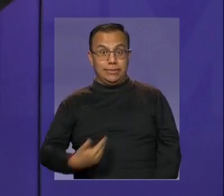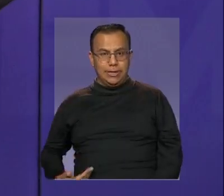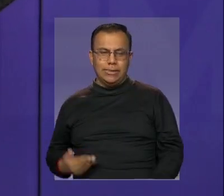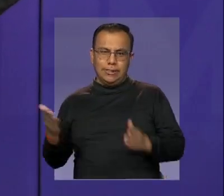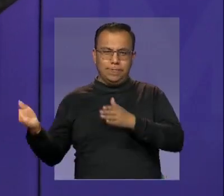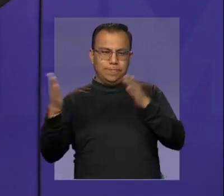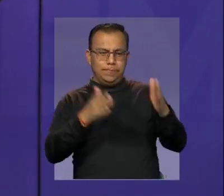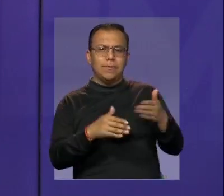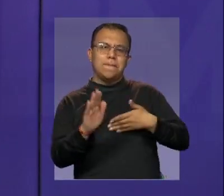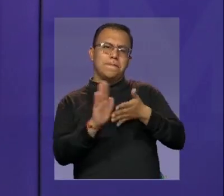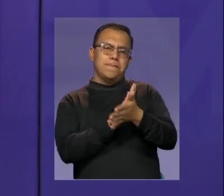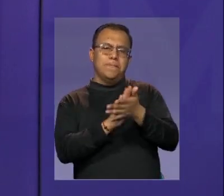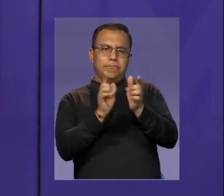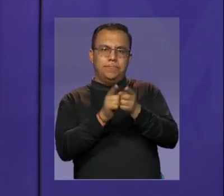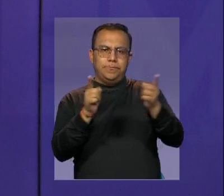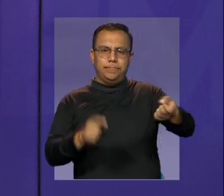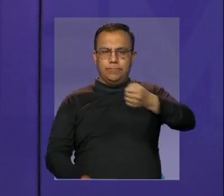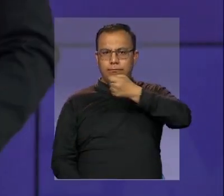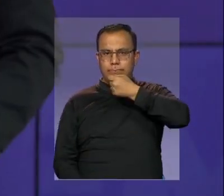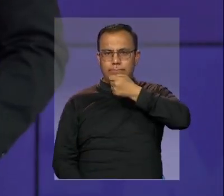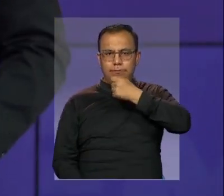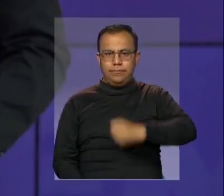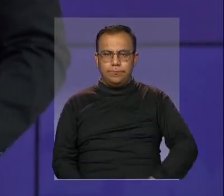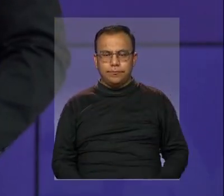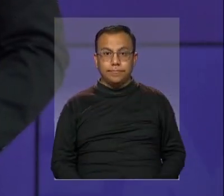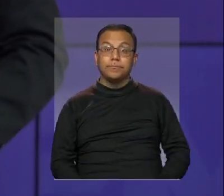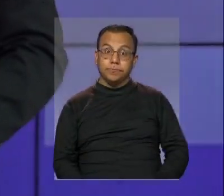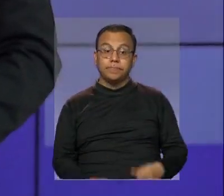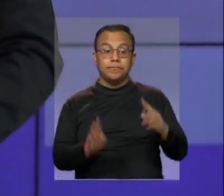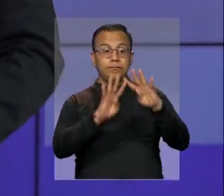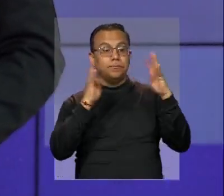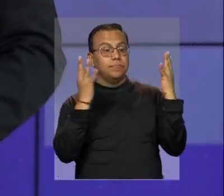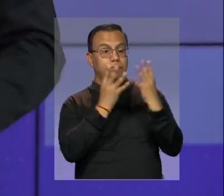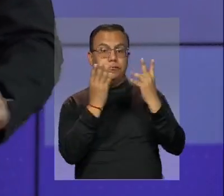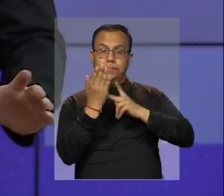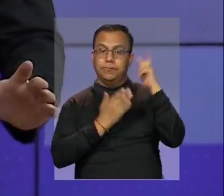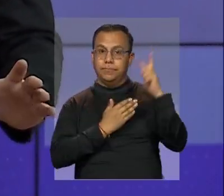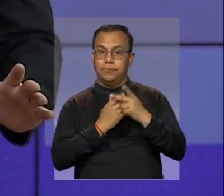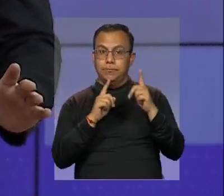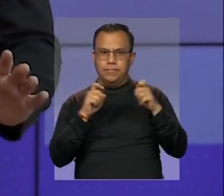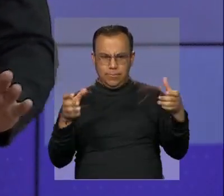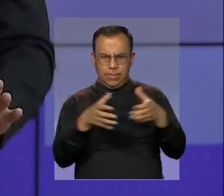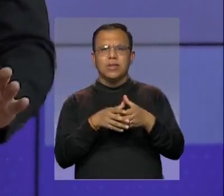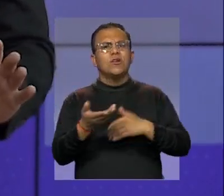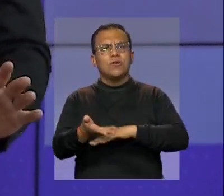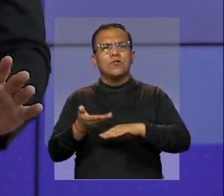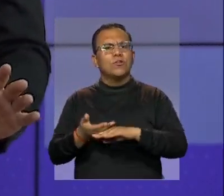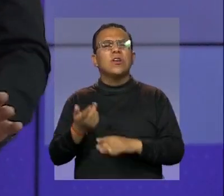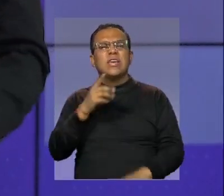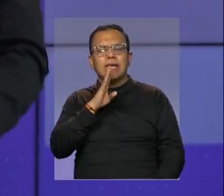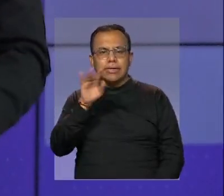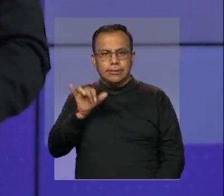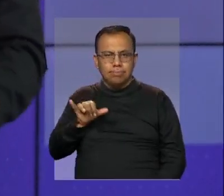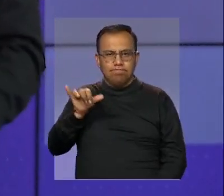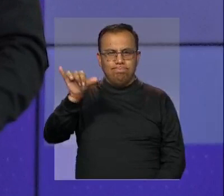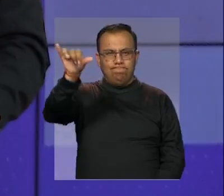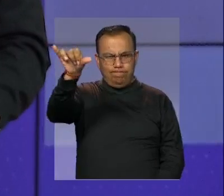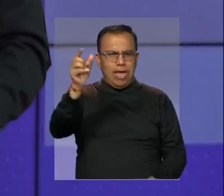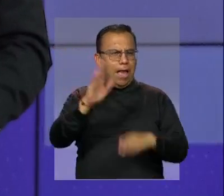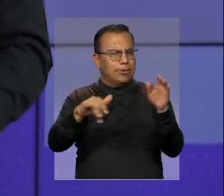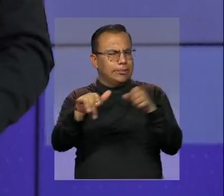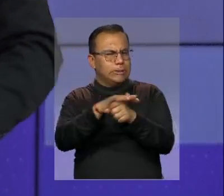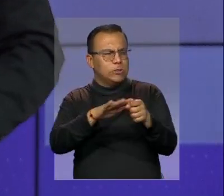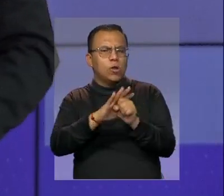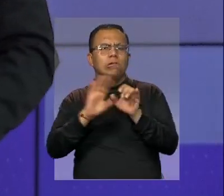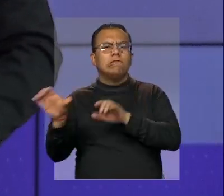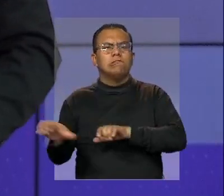con más noticias. En el Congreso de la República fue radicado un proyecto para poner en cintura a los pasajeros aéreos, quienes en muchos casos